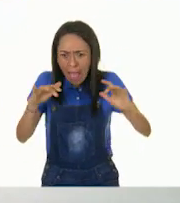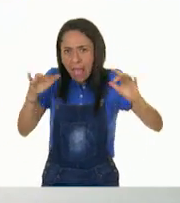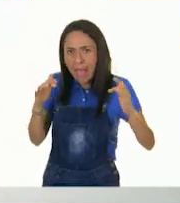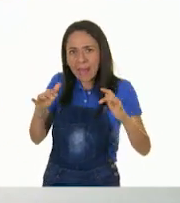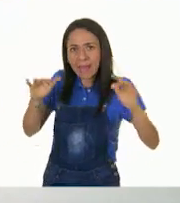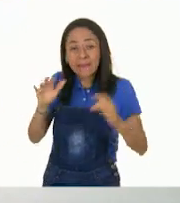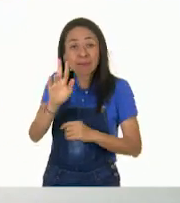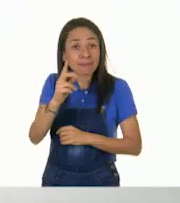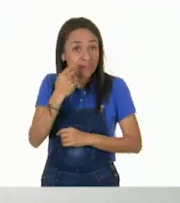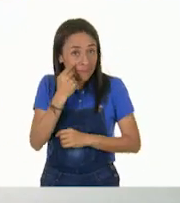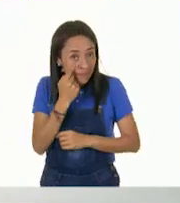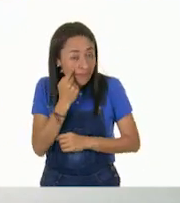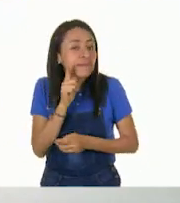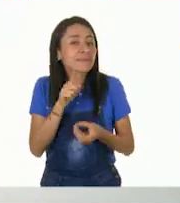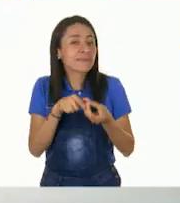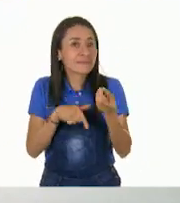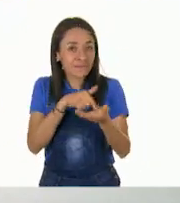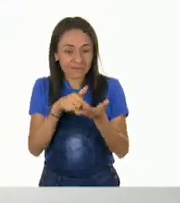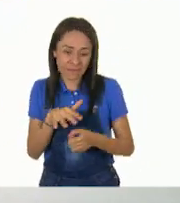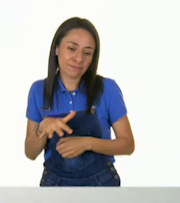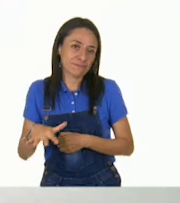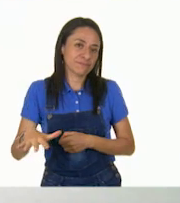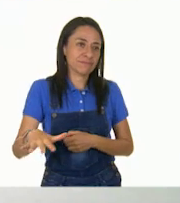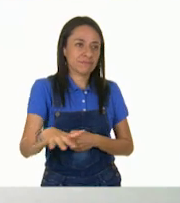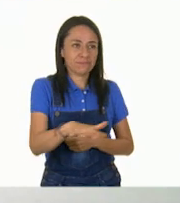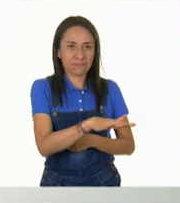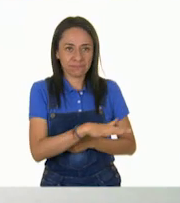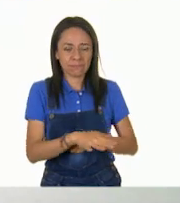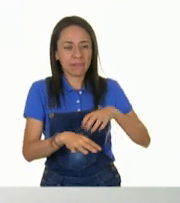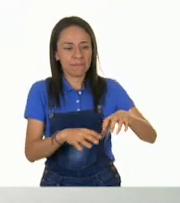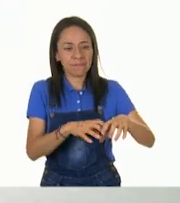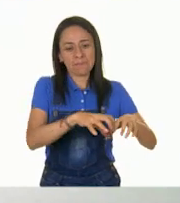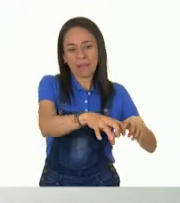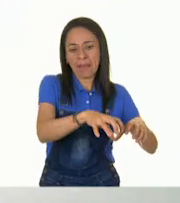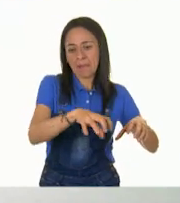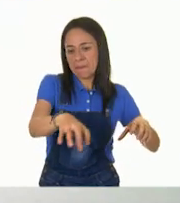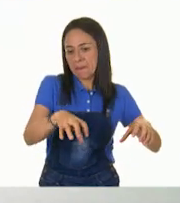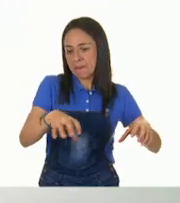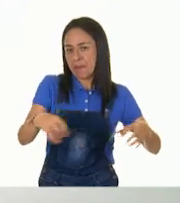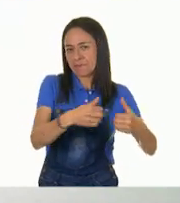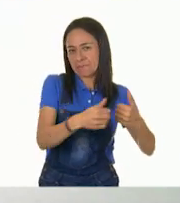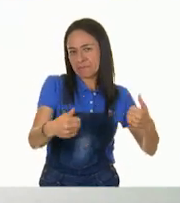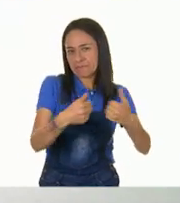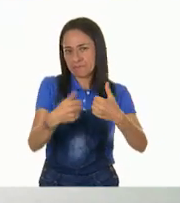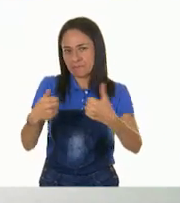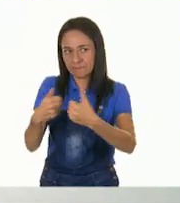a colocarlas en nuestro espacio que estén separadas unas de otras se quema